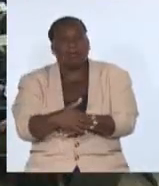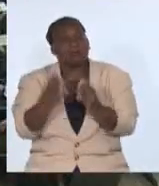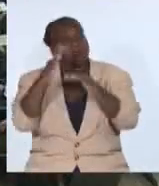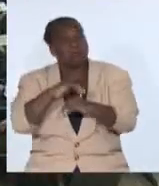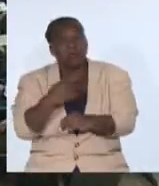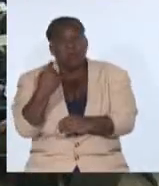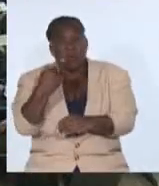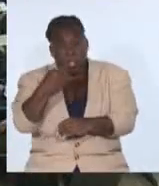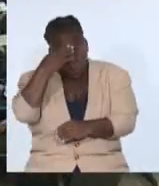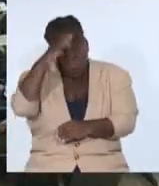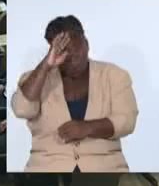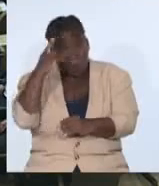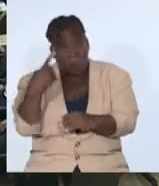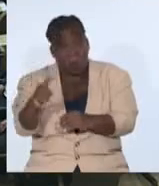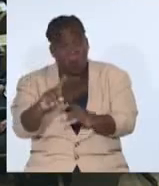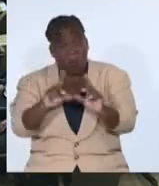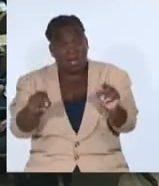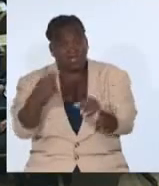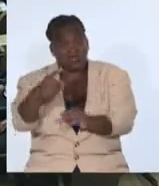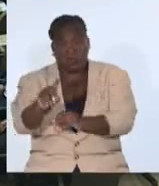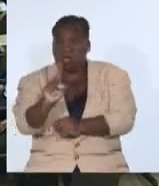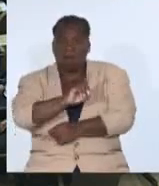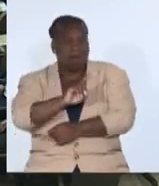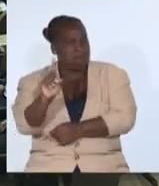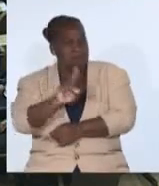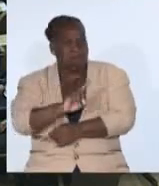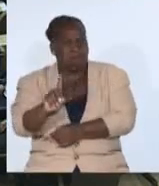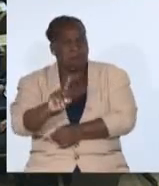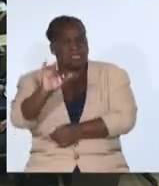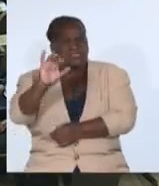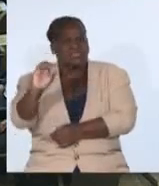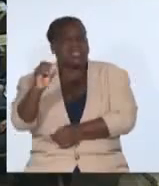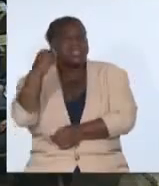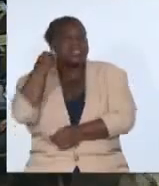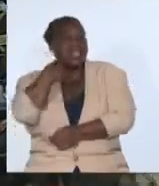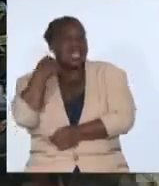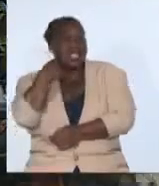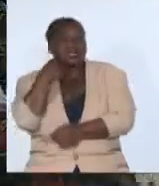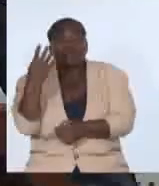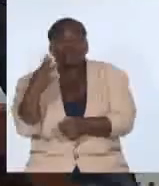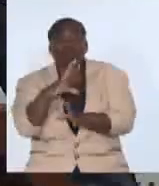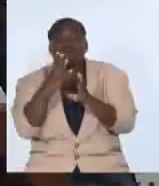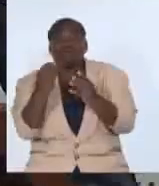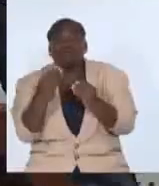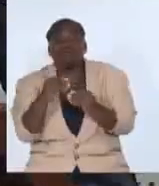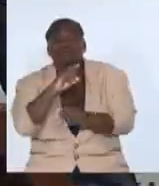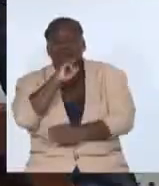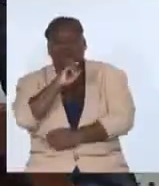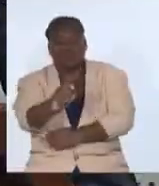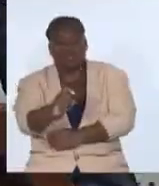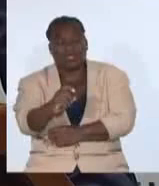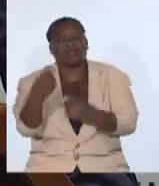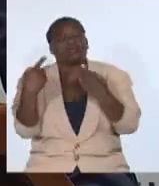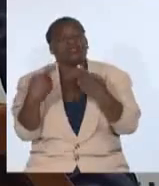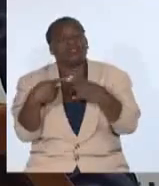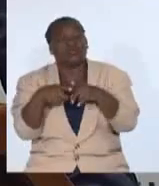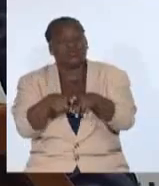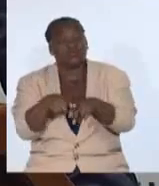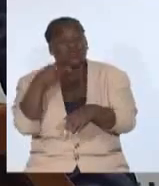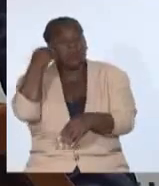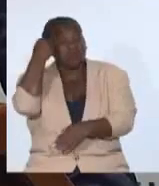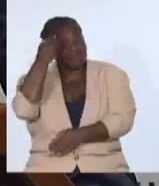únicos hace casi 60 años Fue la comunión de dificultades y la esperanza de que juntos podríamos